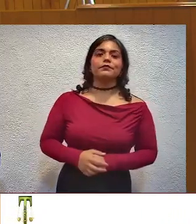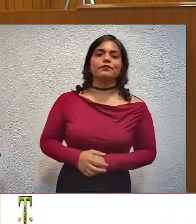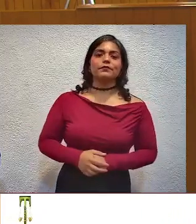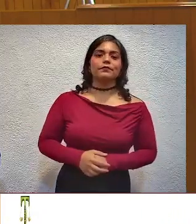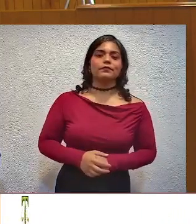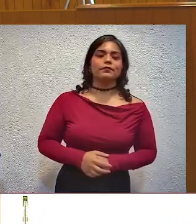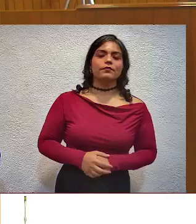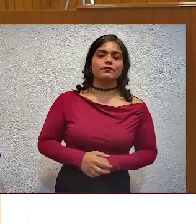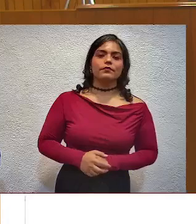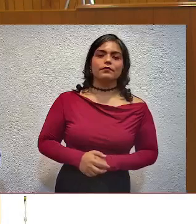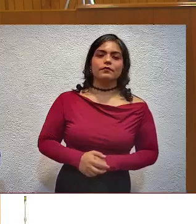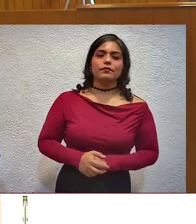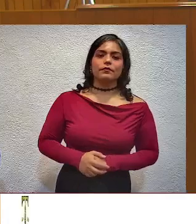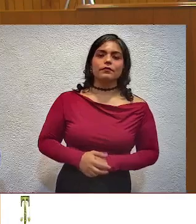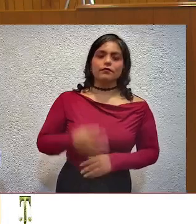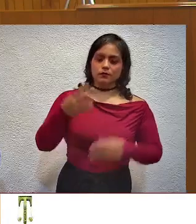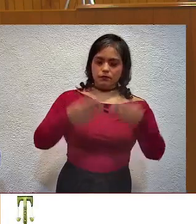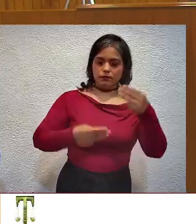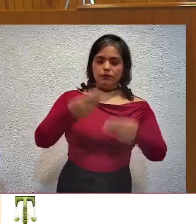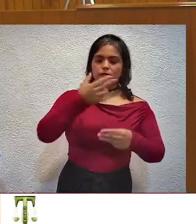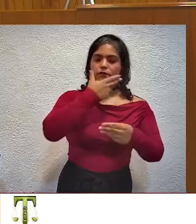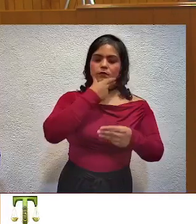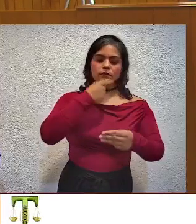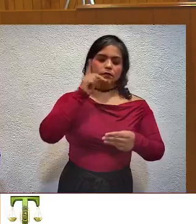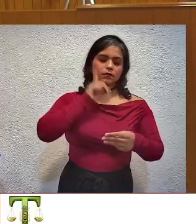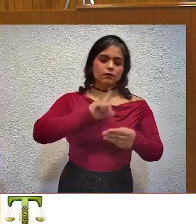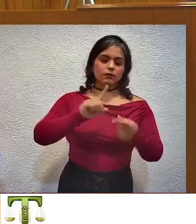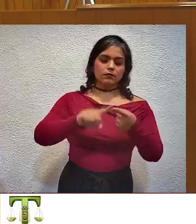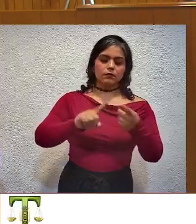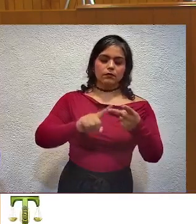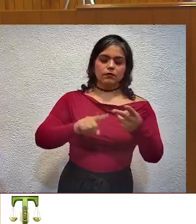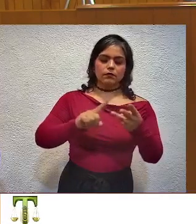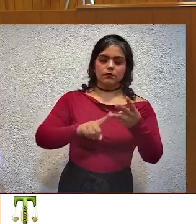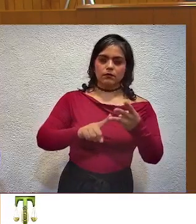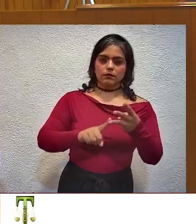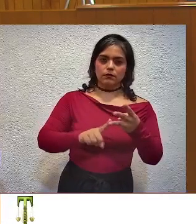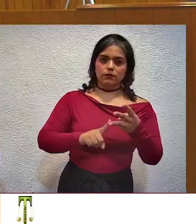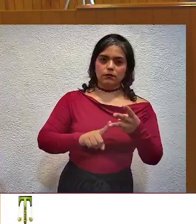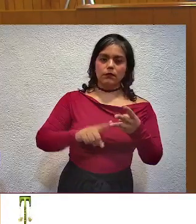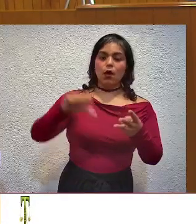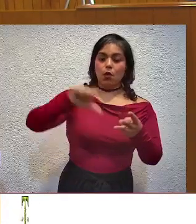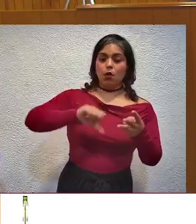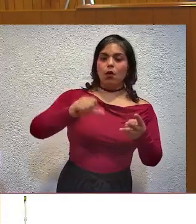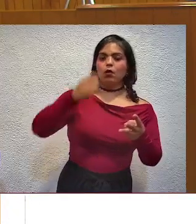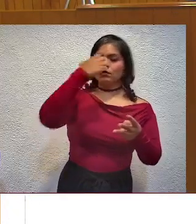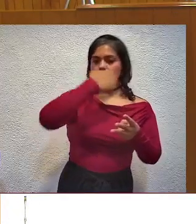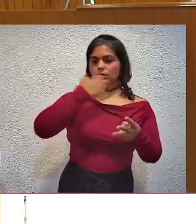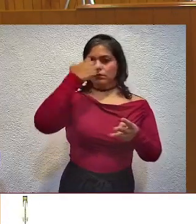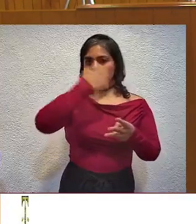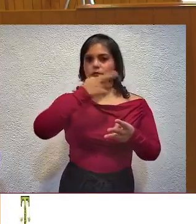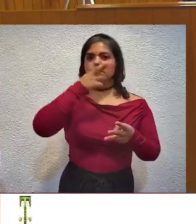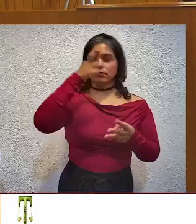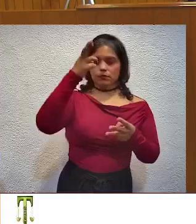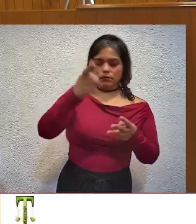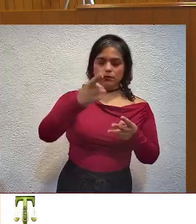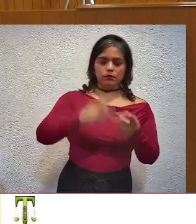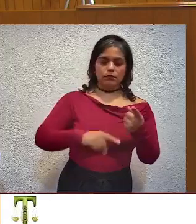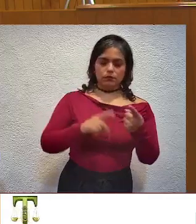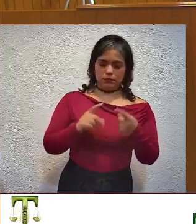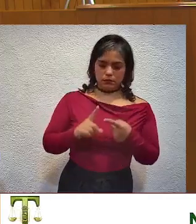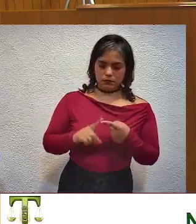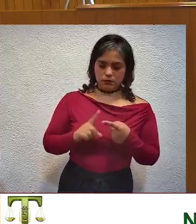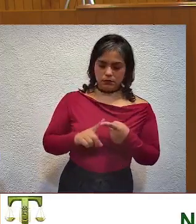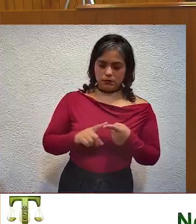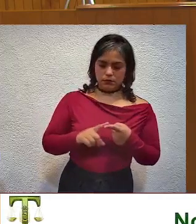Presidenta. Magistrada, magistrados, los asuntos listados para analizar y resolver en la presente sesión son los siguientes.